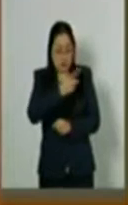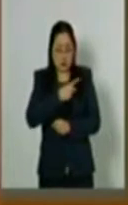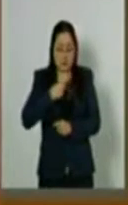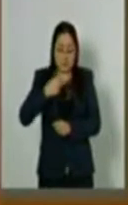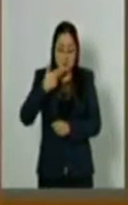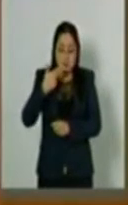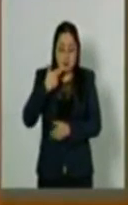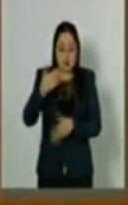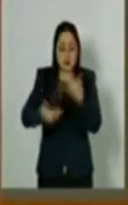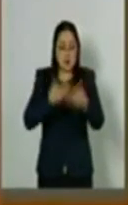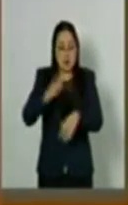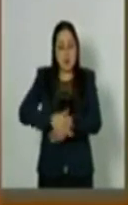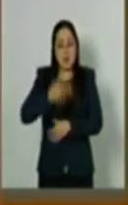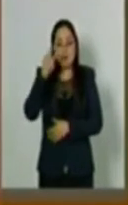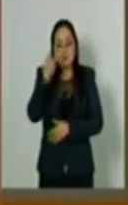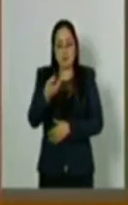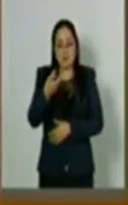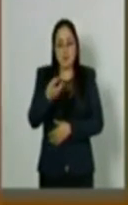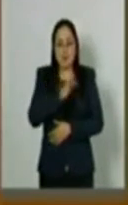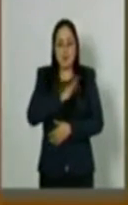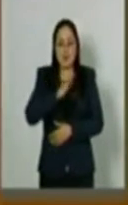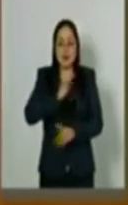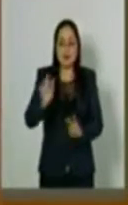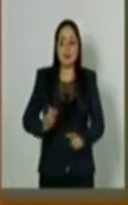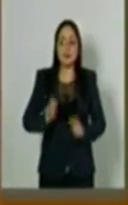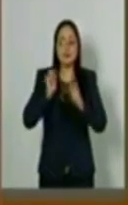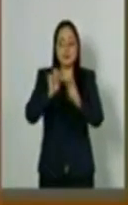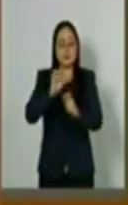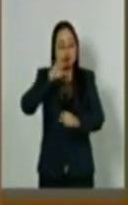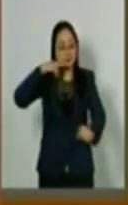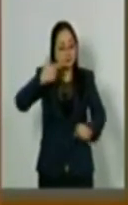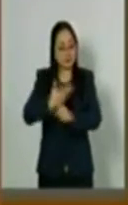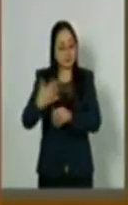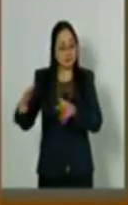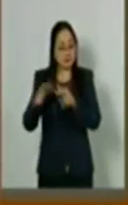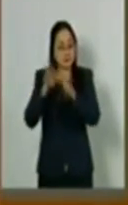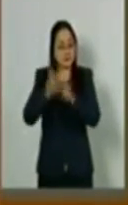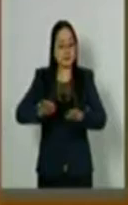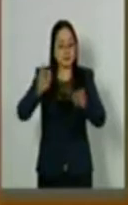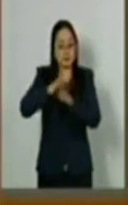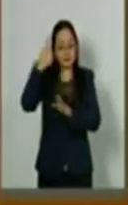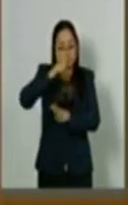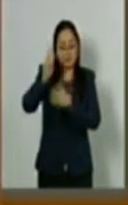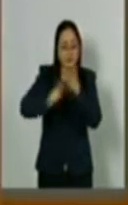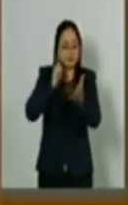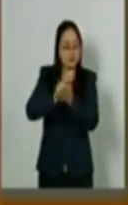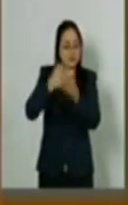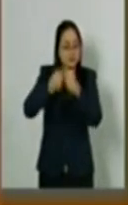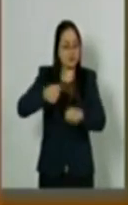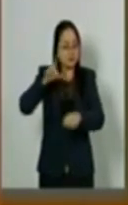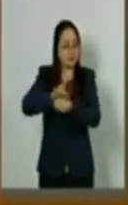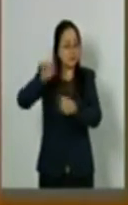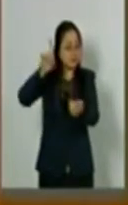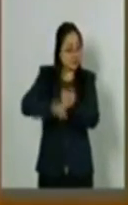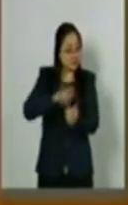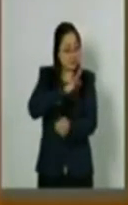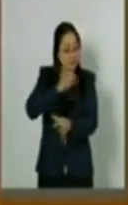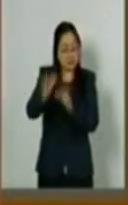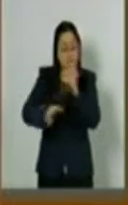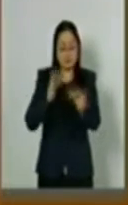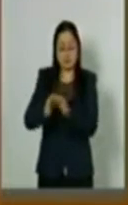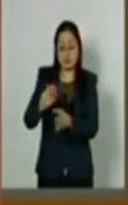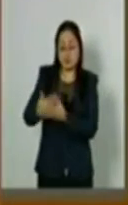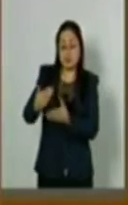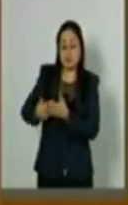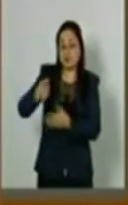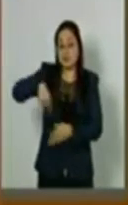En atención a ello se le puede conferir la gran responsabilidad de cumplir con la Ley de Seguridad Interior que hoy se